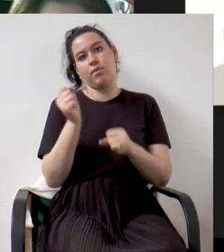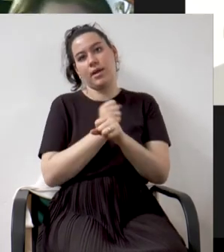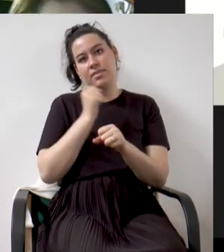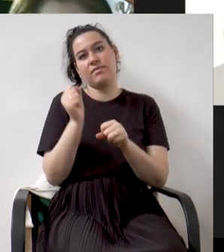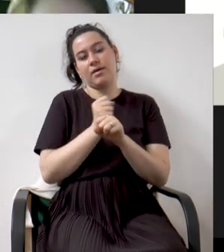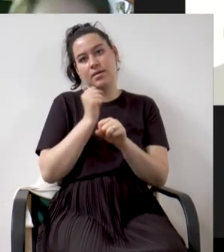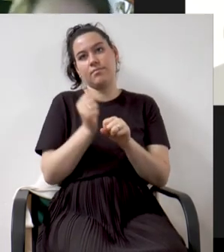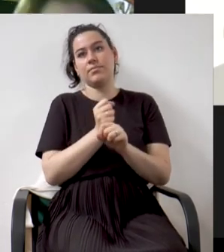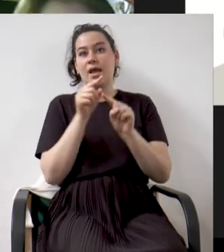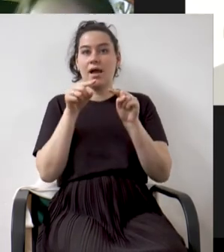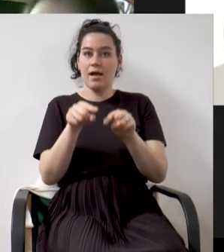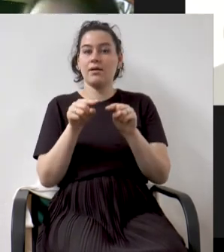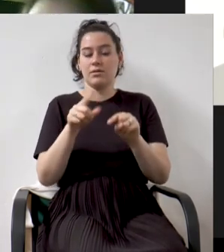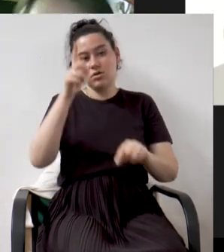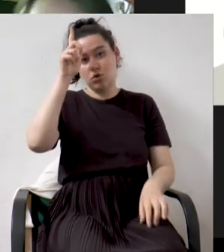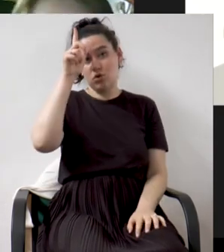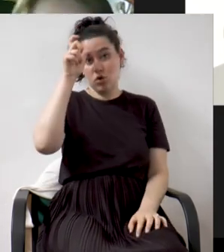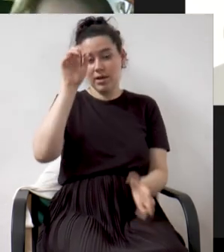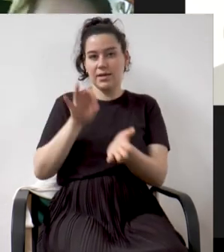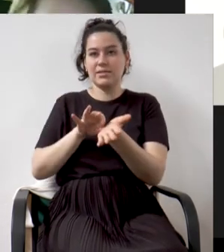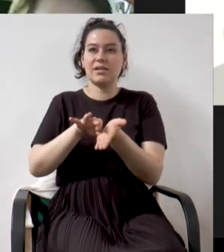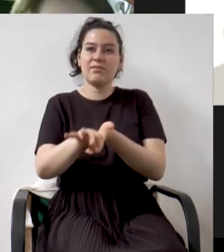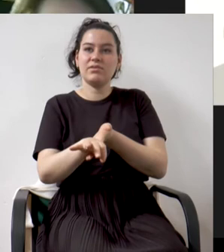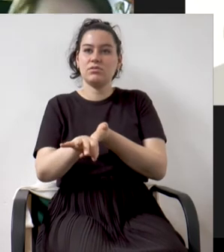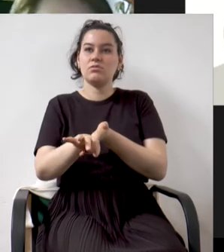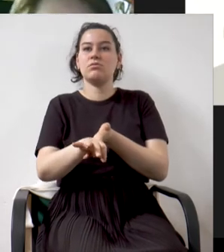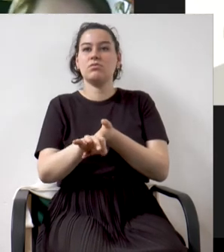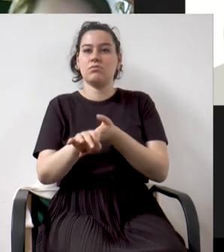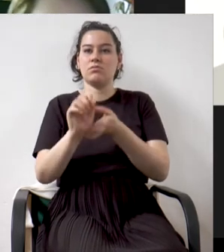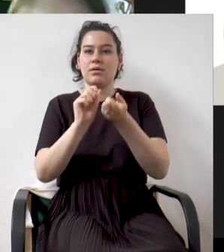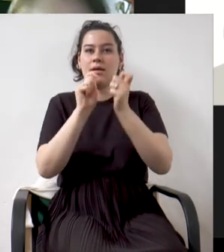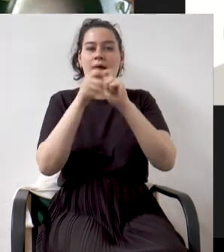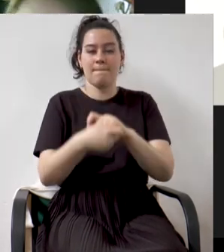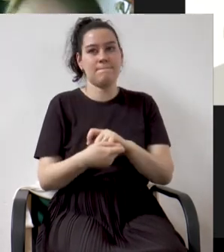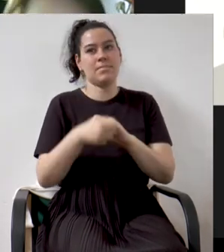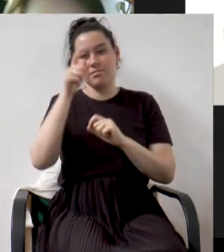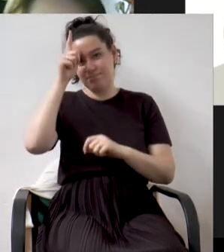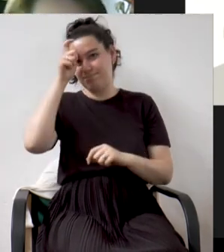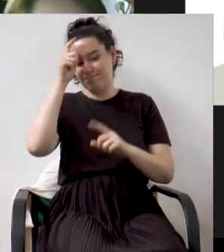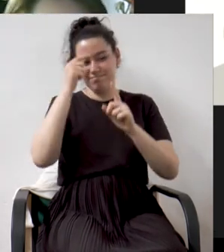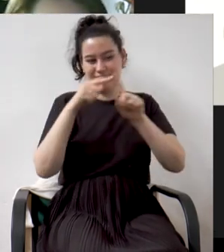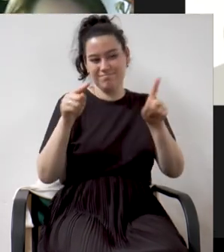salud. Y ahí las lógicas de los servicios chocan con la lógica del CENUR, inevitablemente.